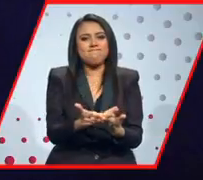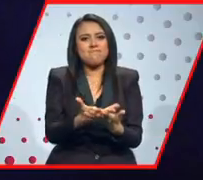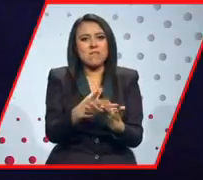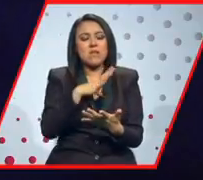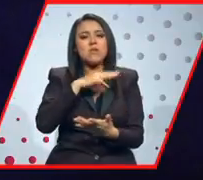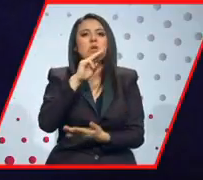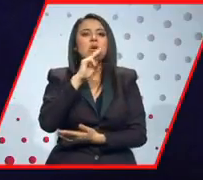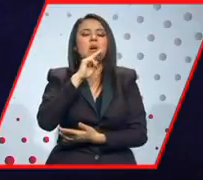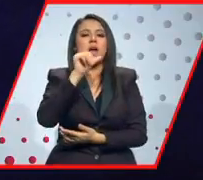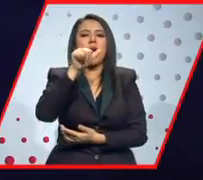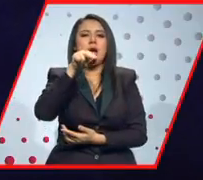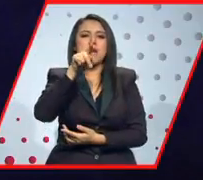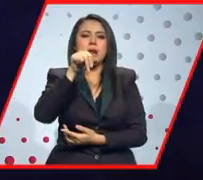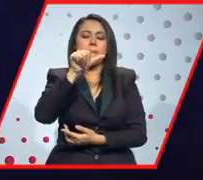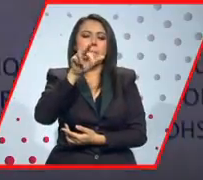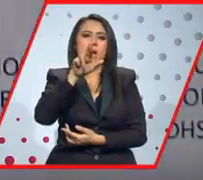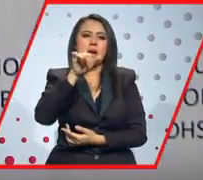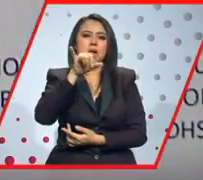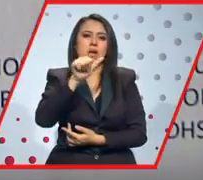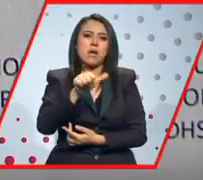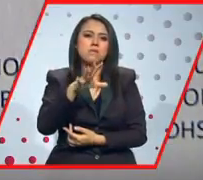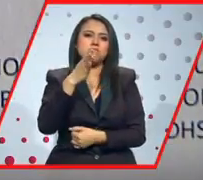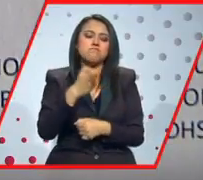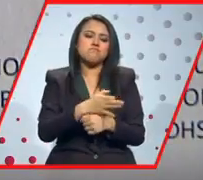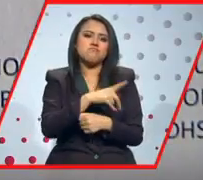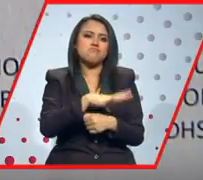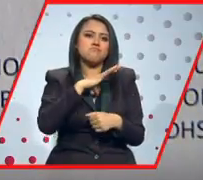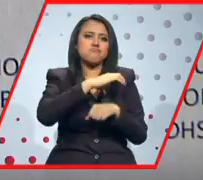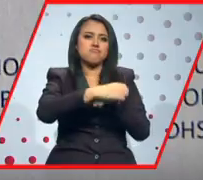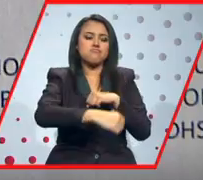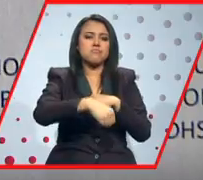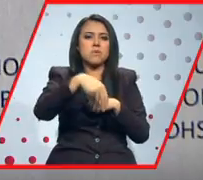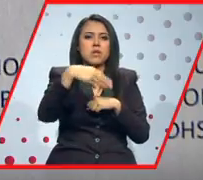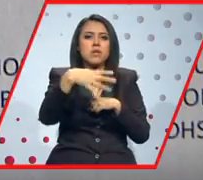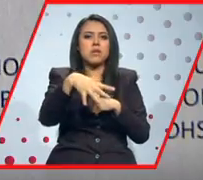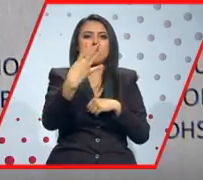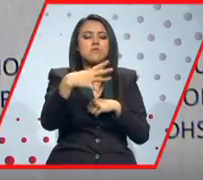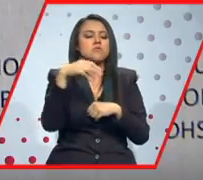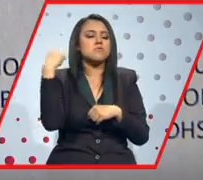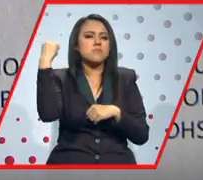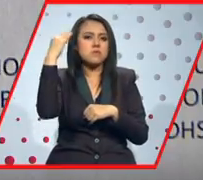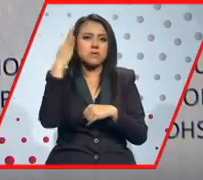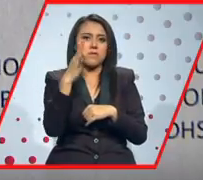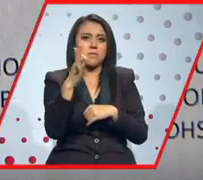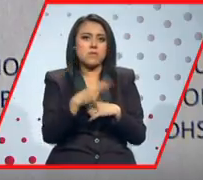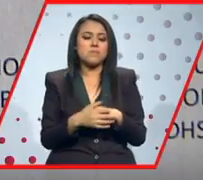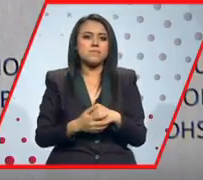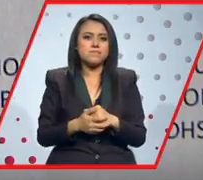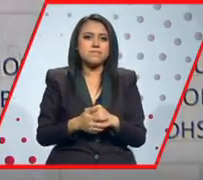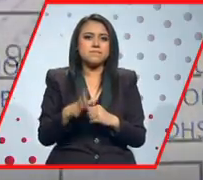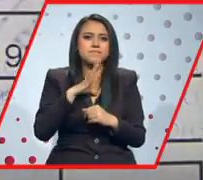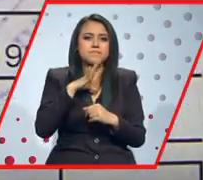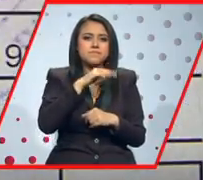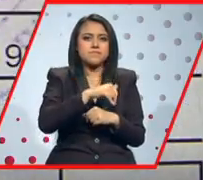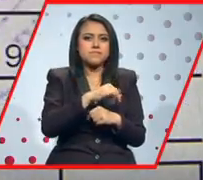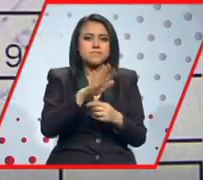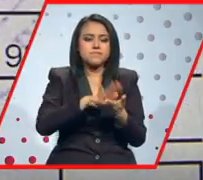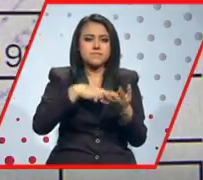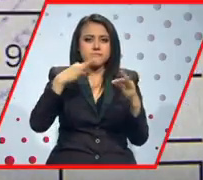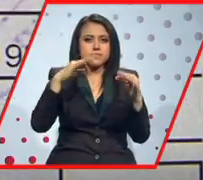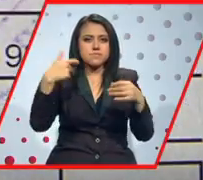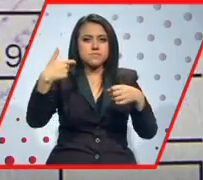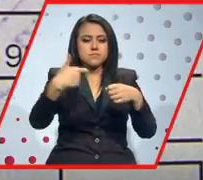mamá, la señora Ana María Pérez Hernández, fue intervenida el pasado 14 de febrero. Le pusieron unas placas, unos